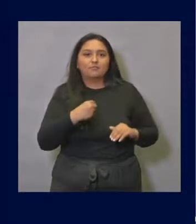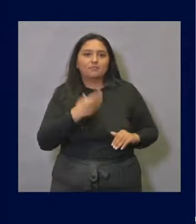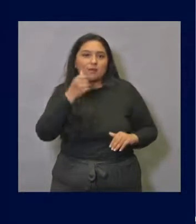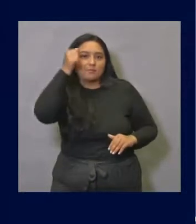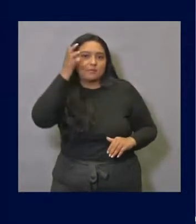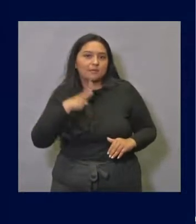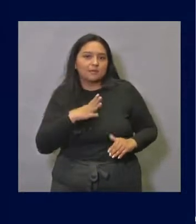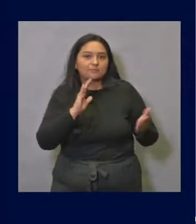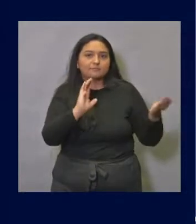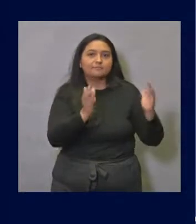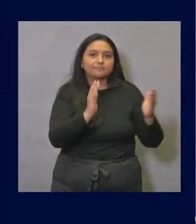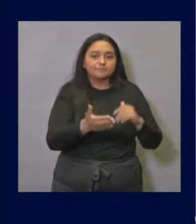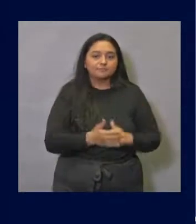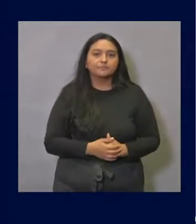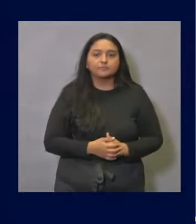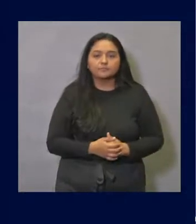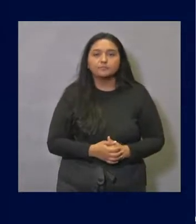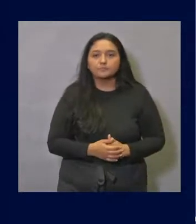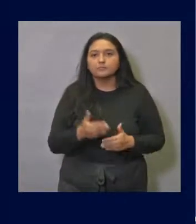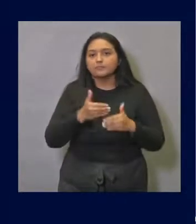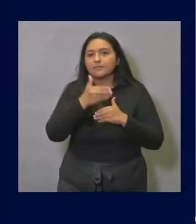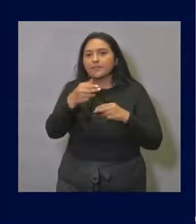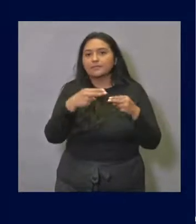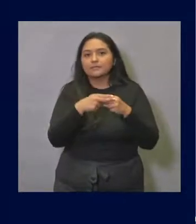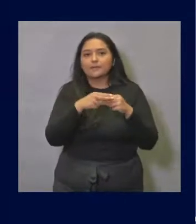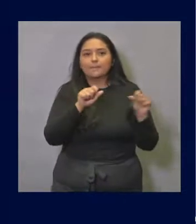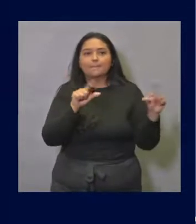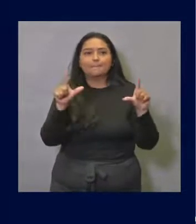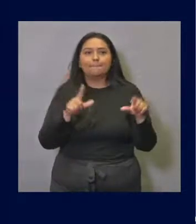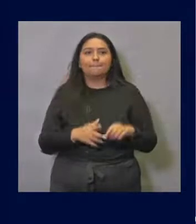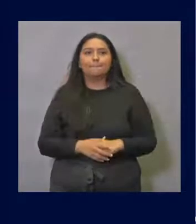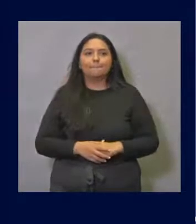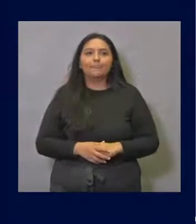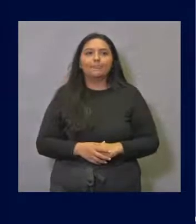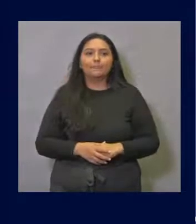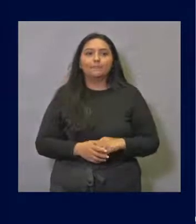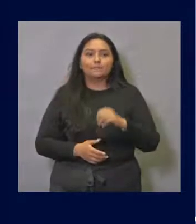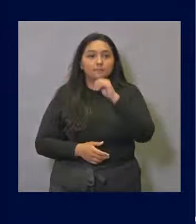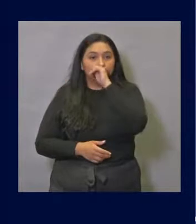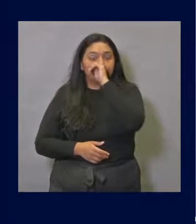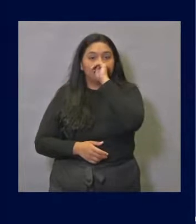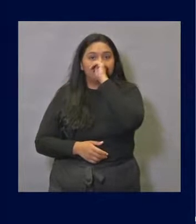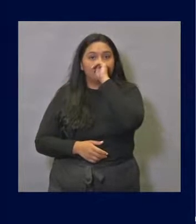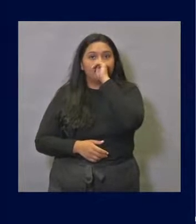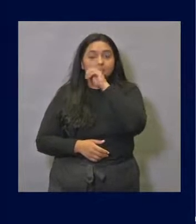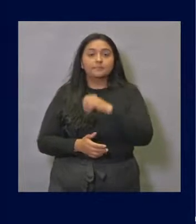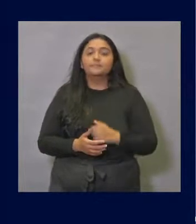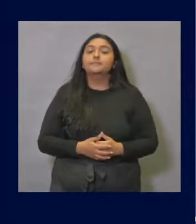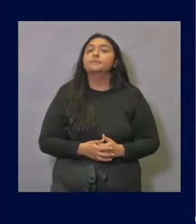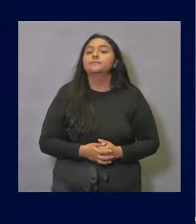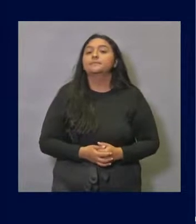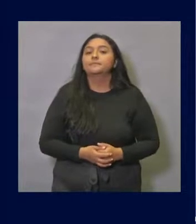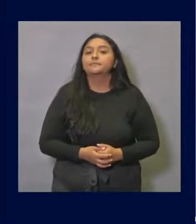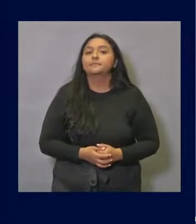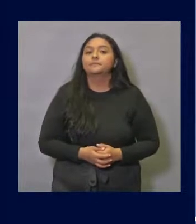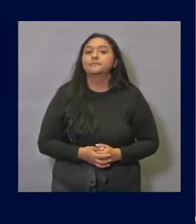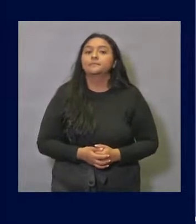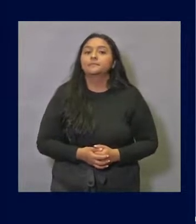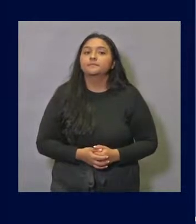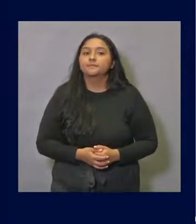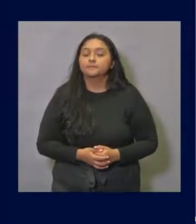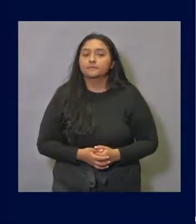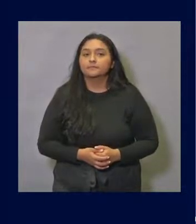blancos. Next slide, please. Desafortunadamente, a pesar de que